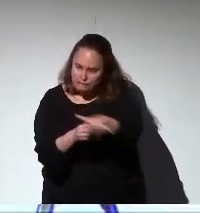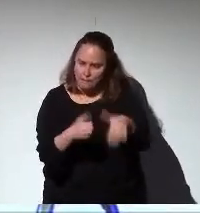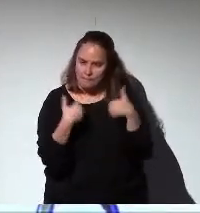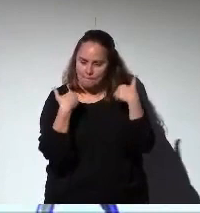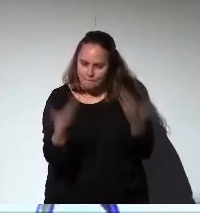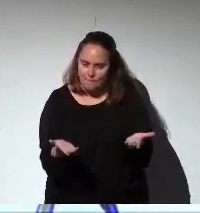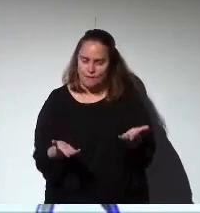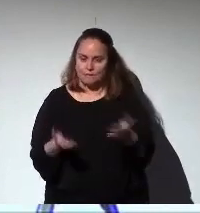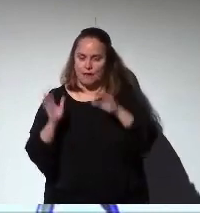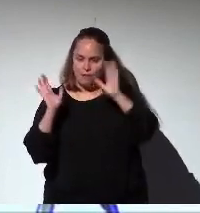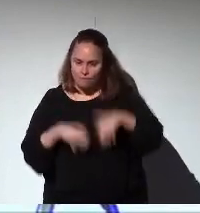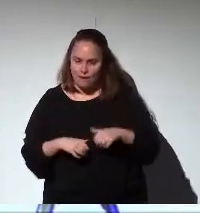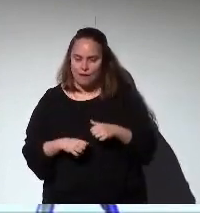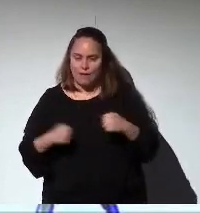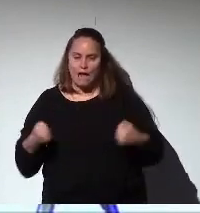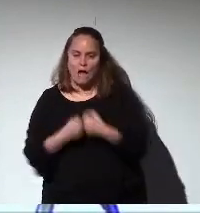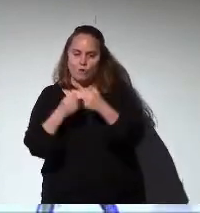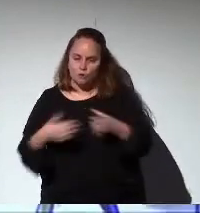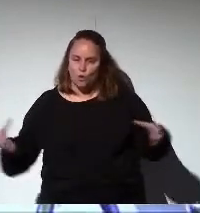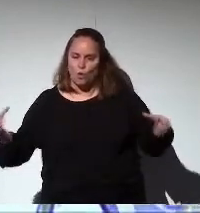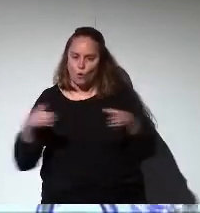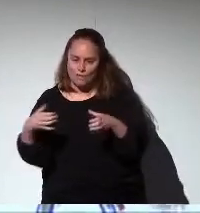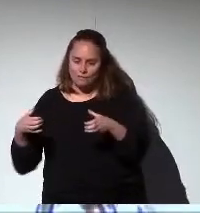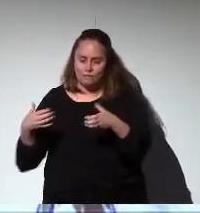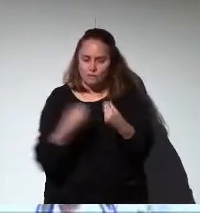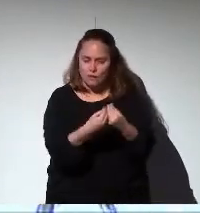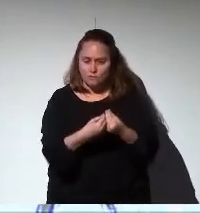acciones colectivas, sin dejar sobre todo a nadie atrás.